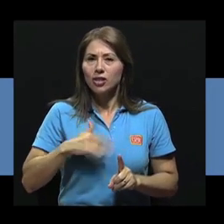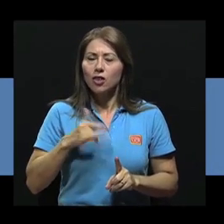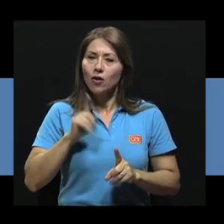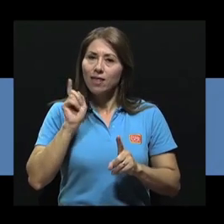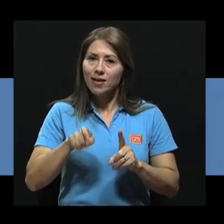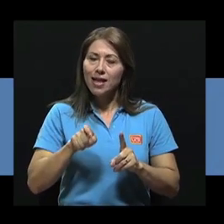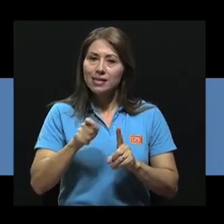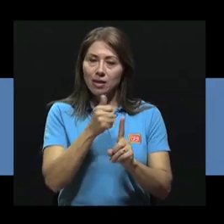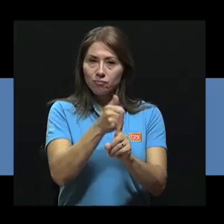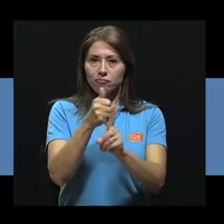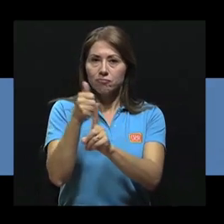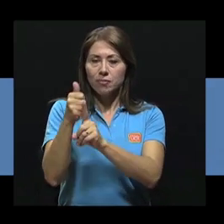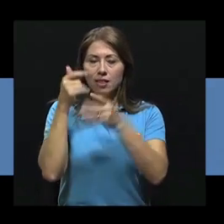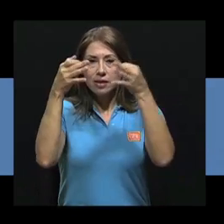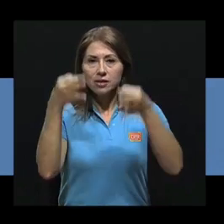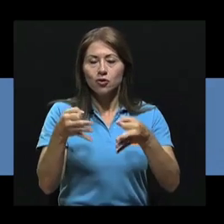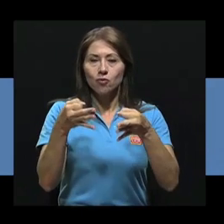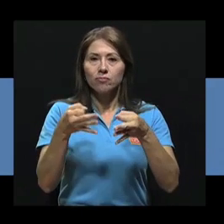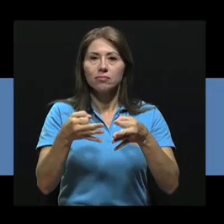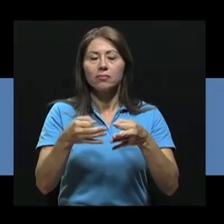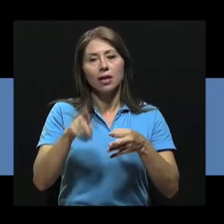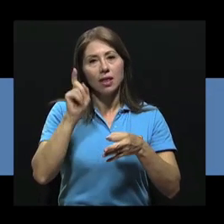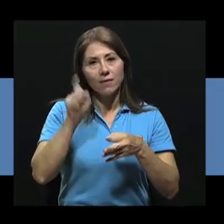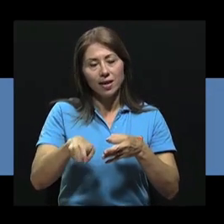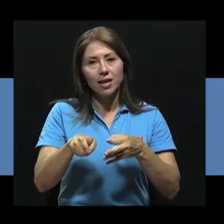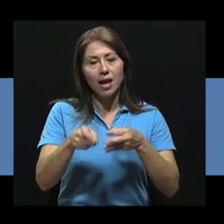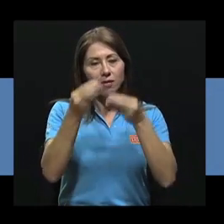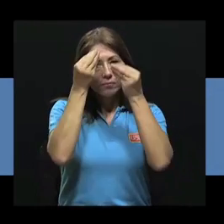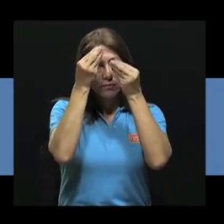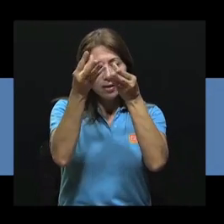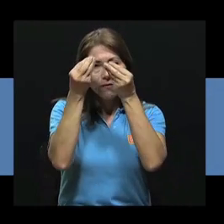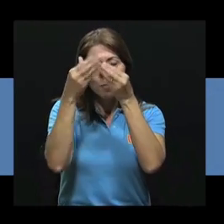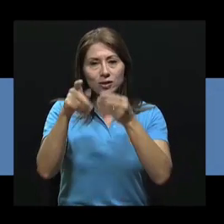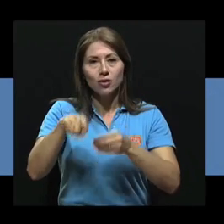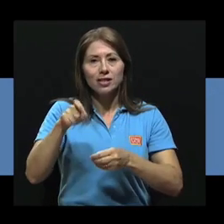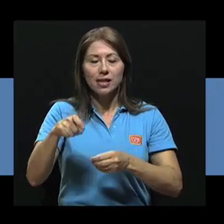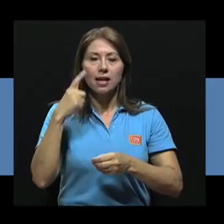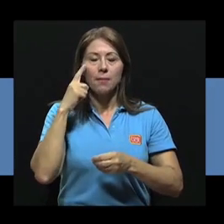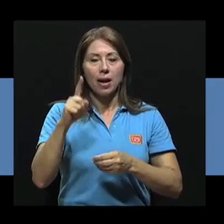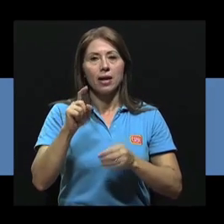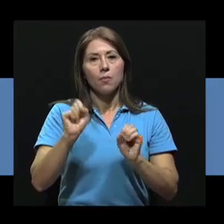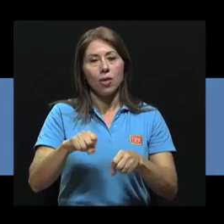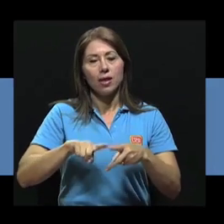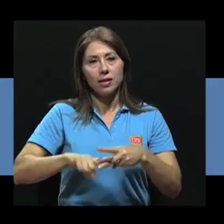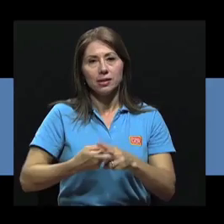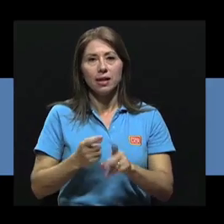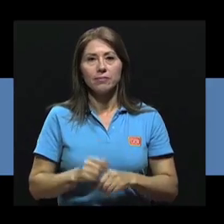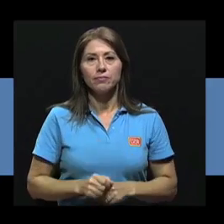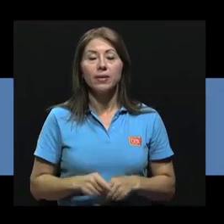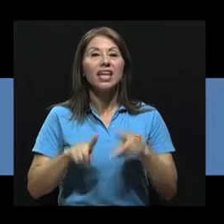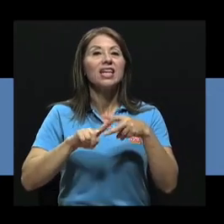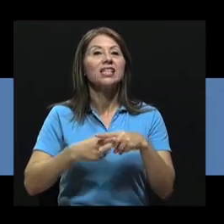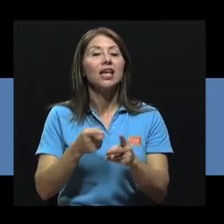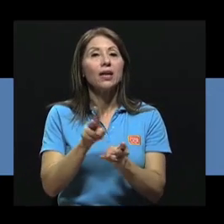pero siento que debería ser una decisión de ellos y debería dárseles la información necesaria para que lo puedan hacer.